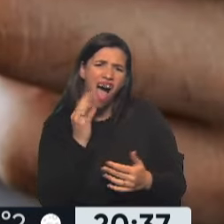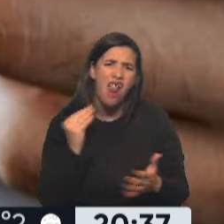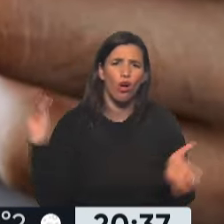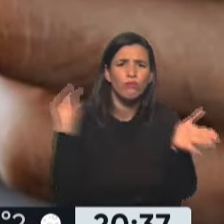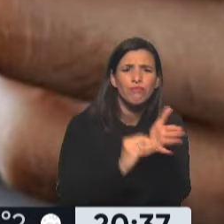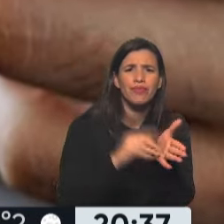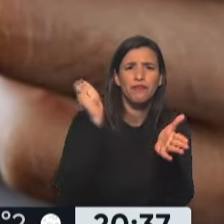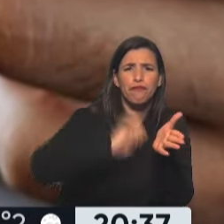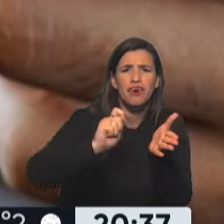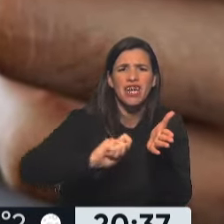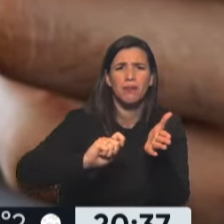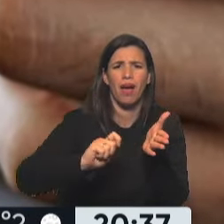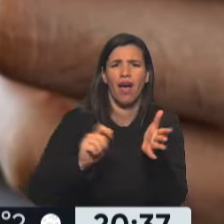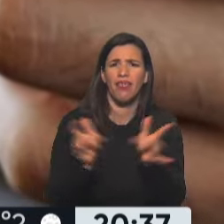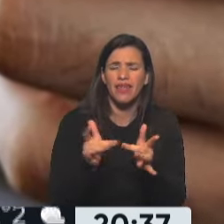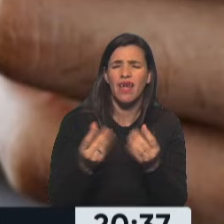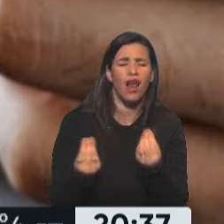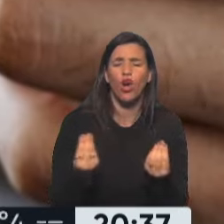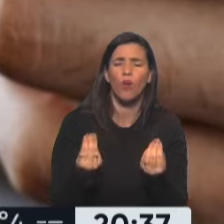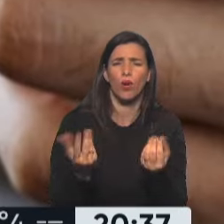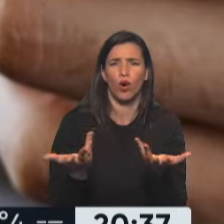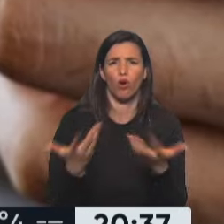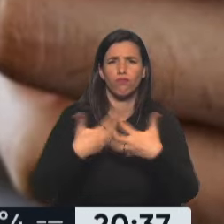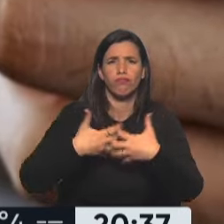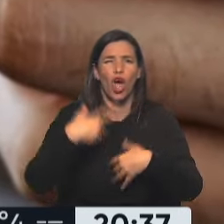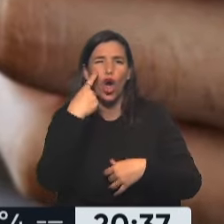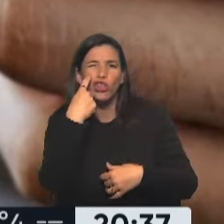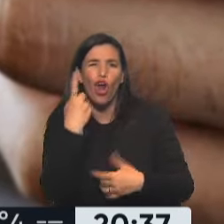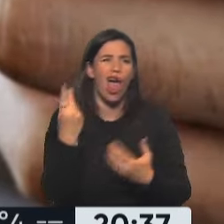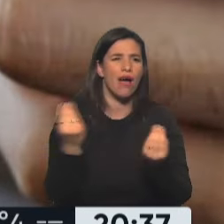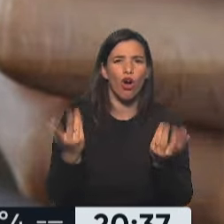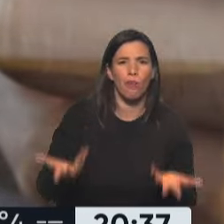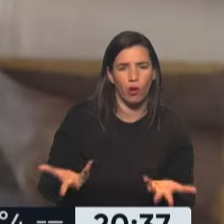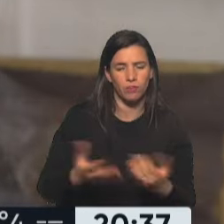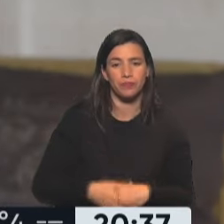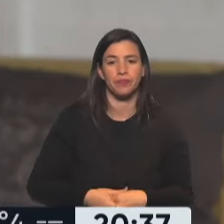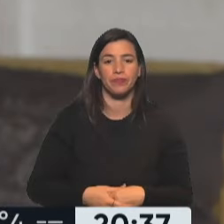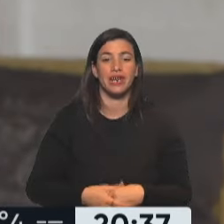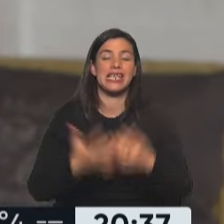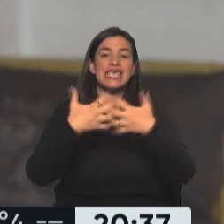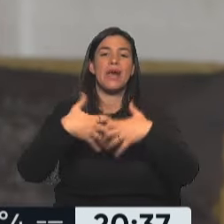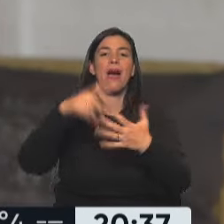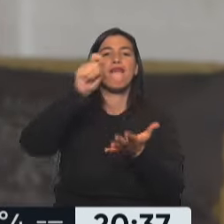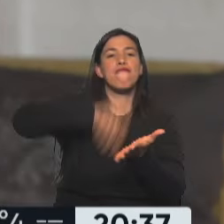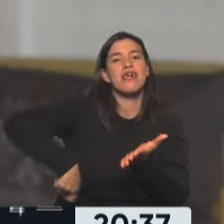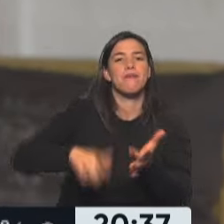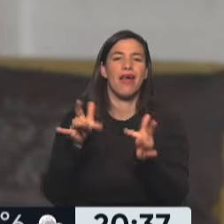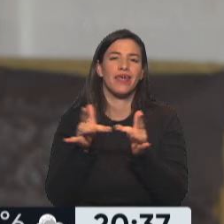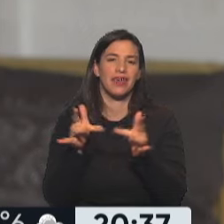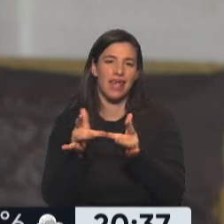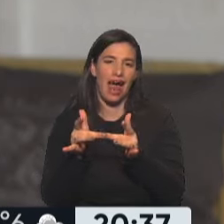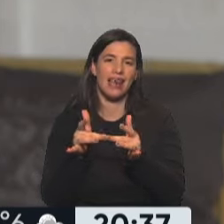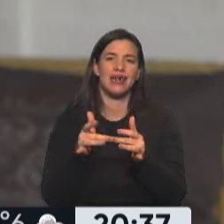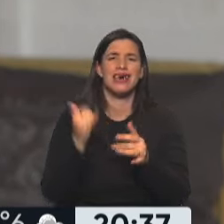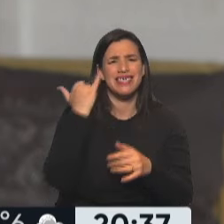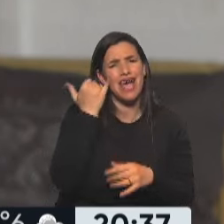hacer una firma digital? ¿Cómo puede ser que esté controlado o supervisado eso? Bien, los sistemas de firma digital, como mencionaba recién, ya hace años